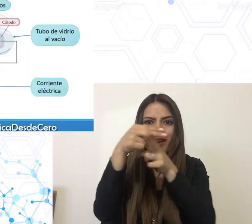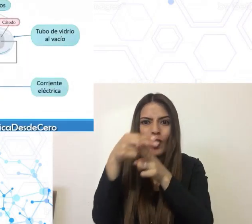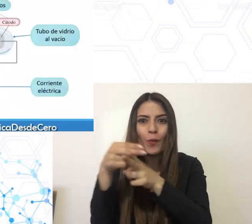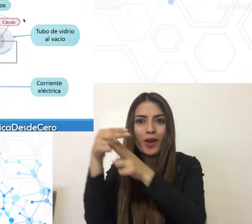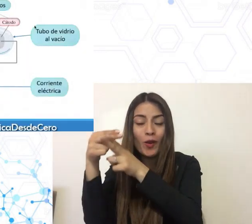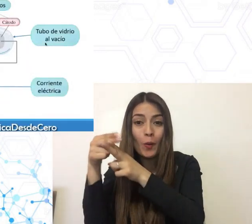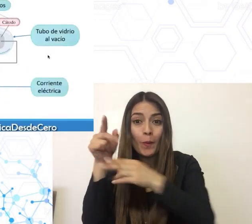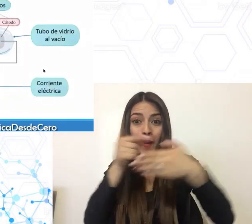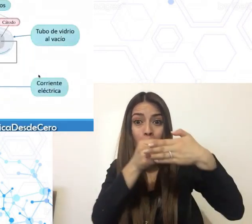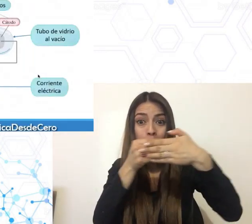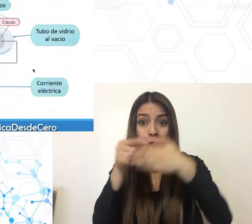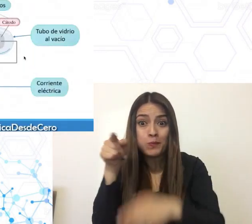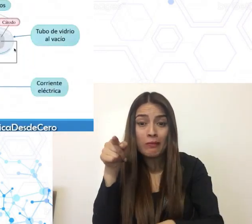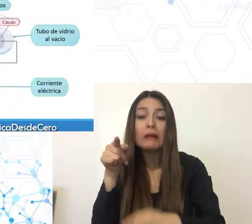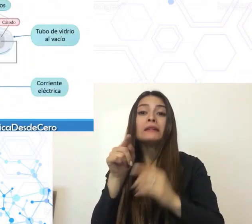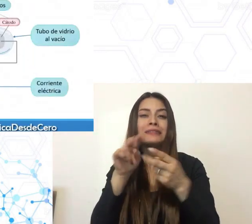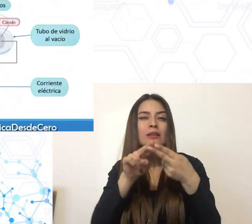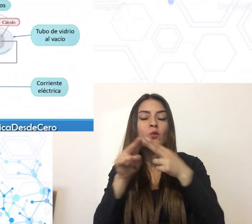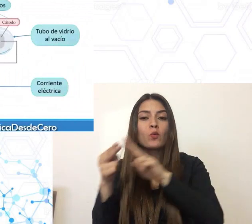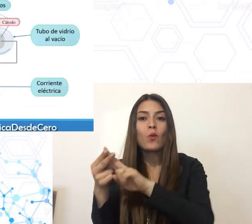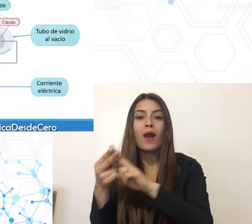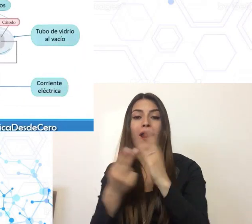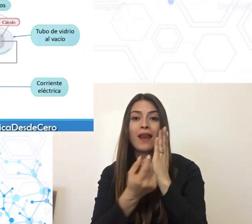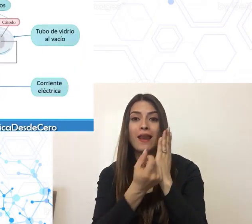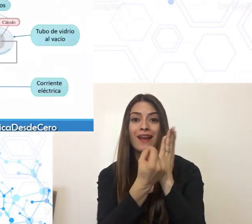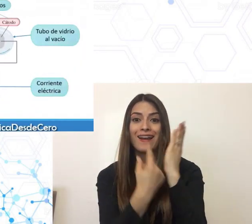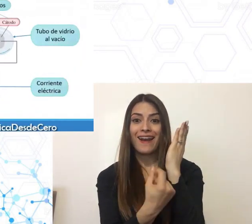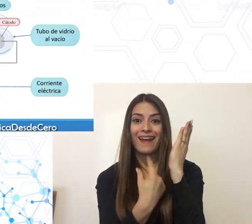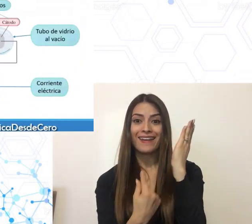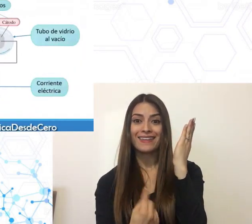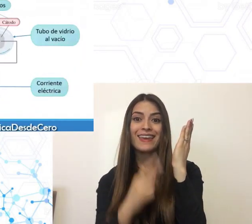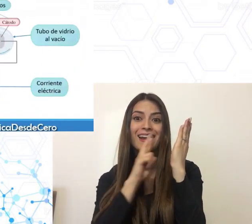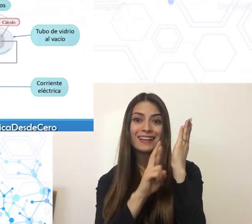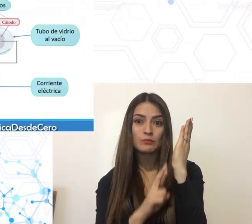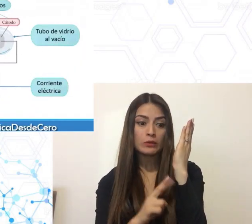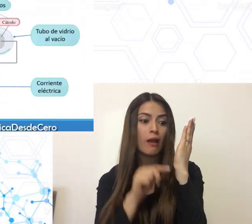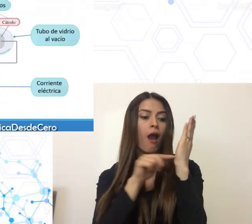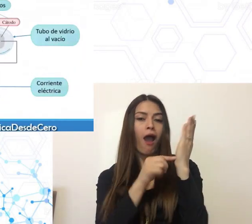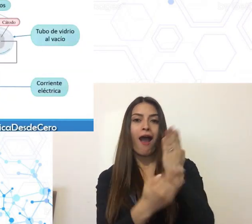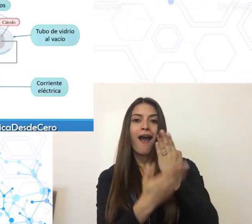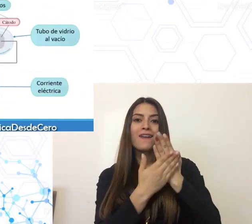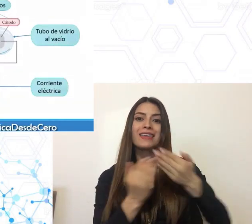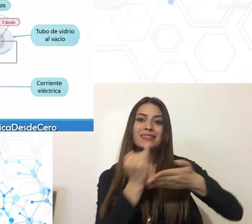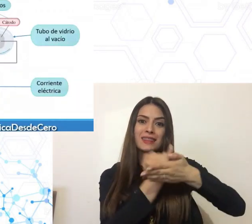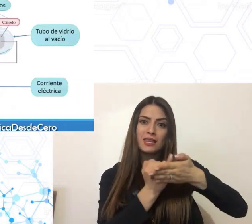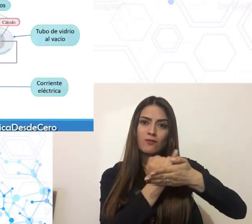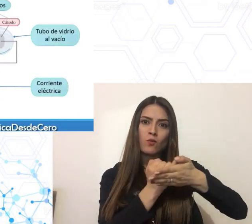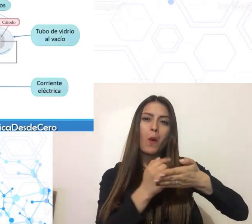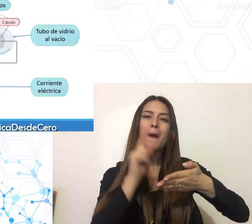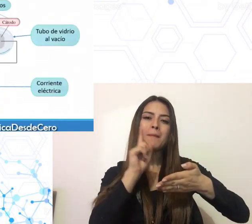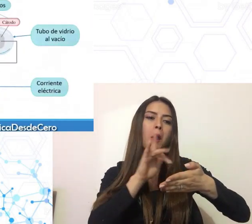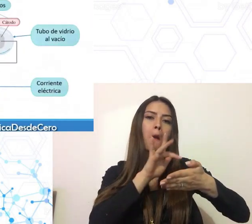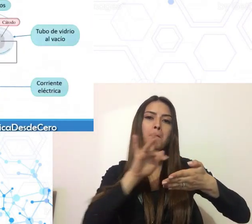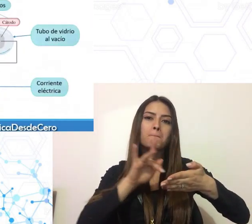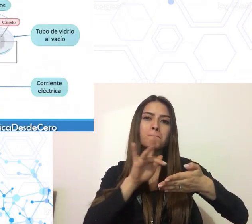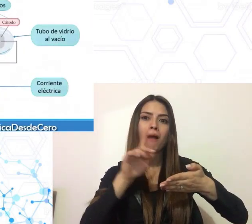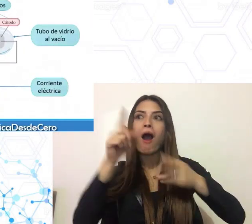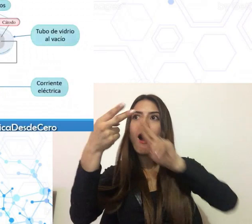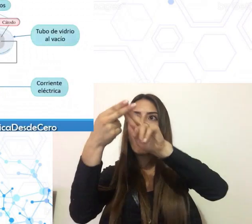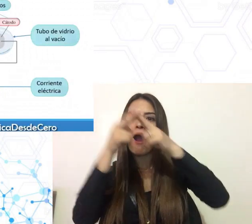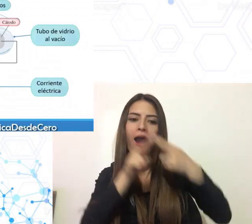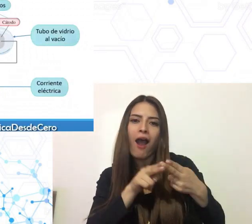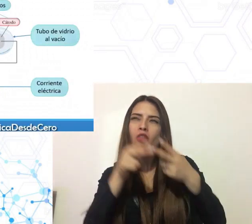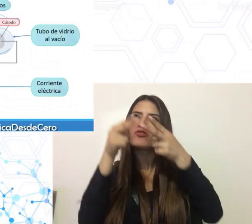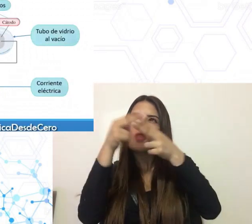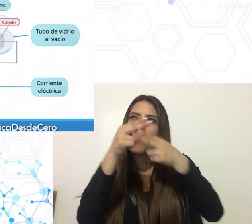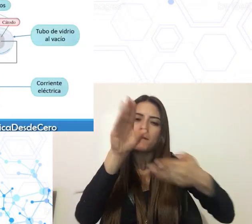acá, para que ustedes respondan una parte del trabajo de la guía. Bueno, entonces, con este